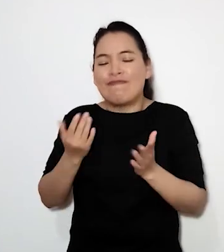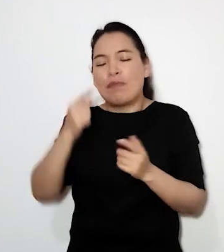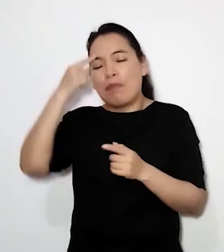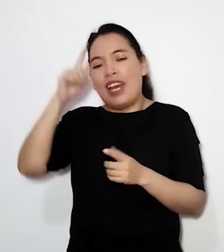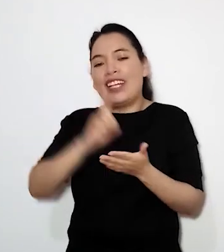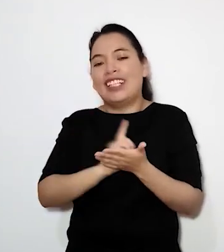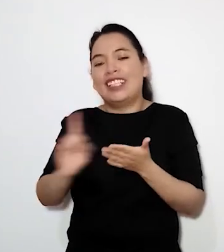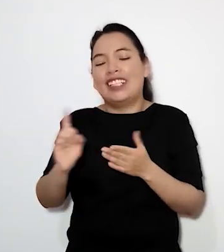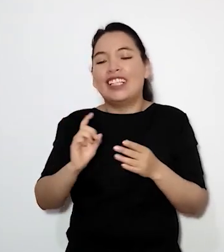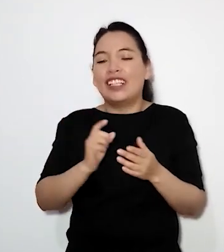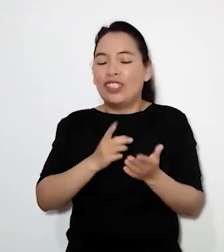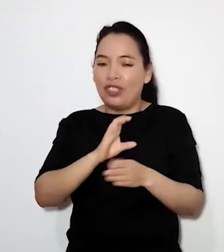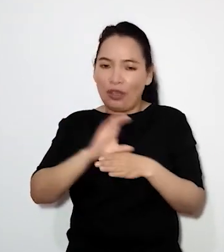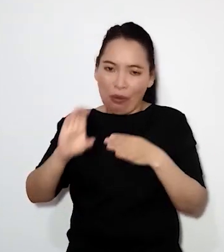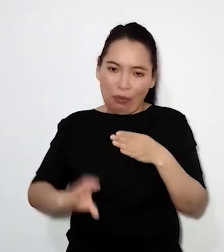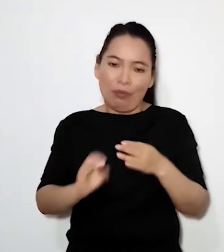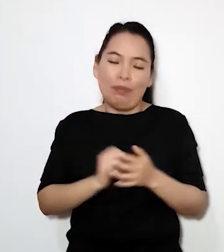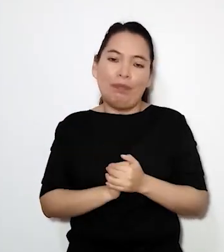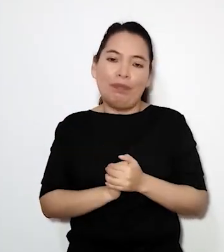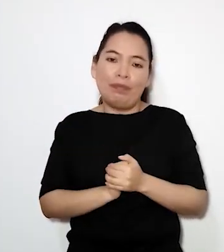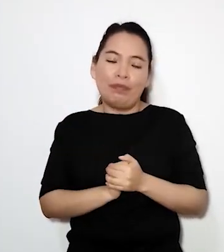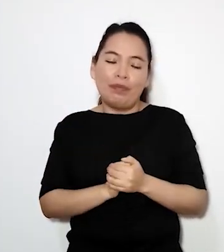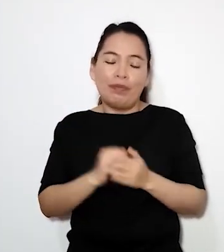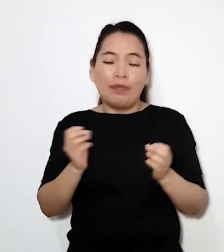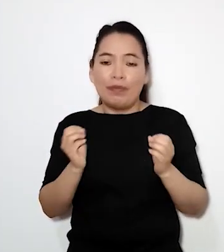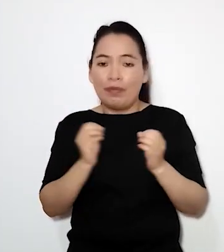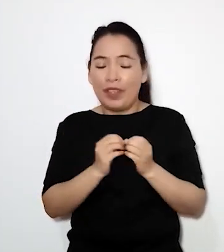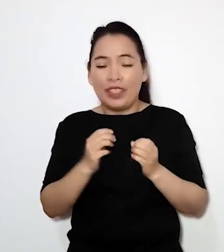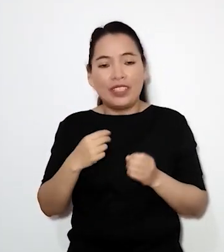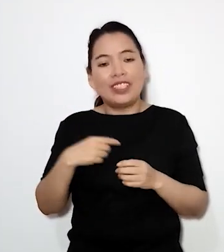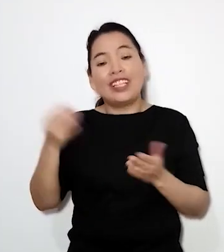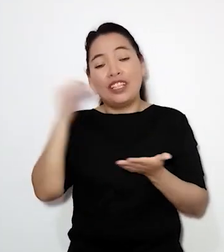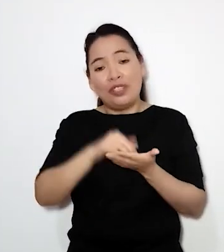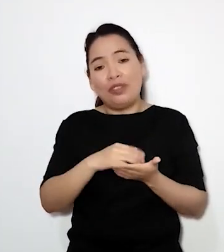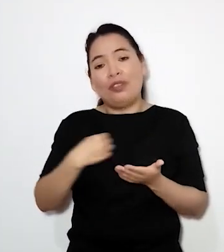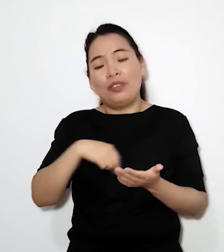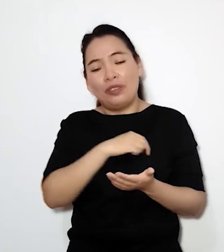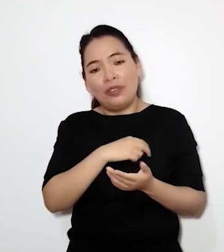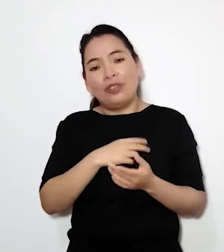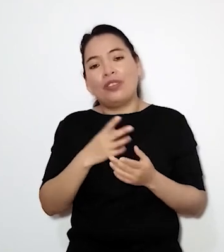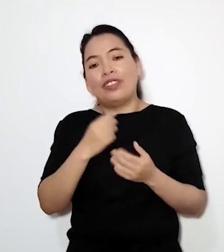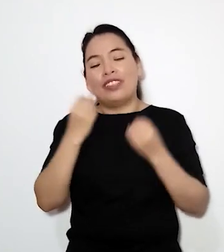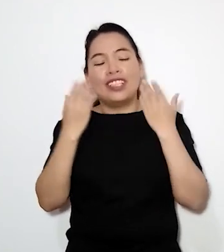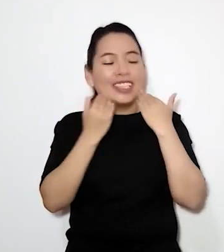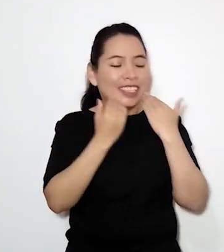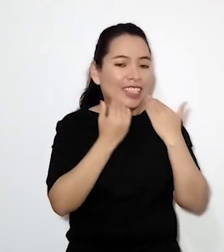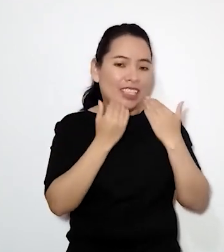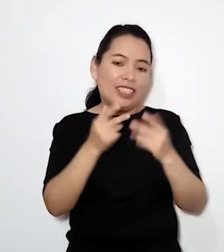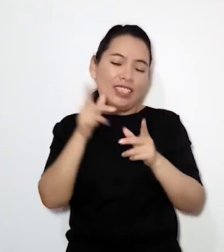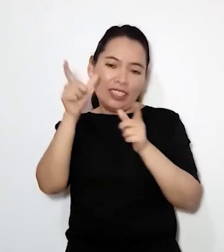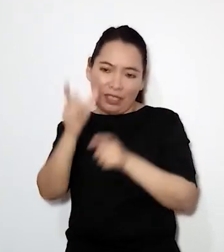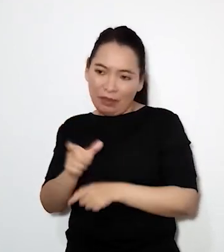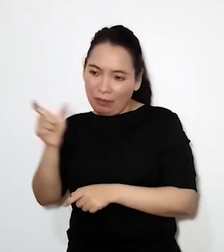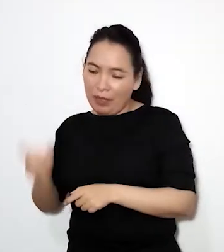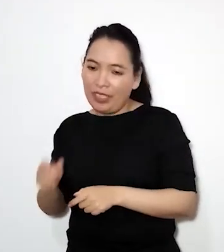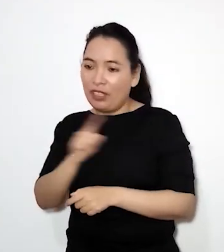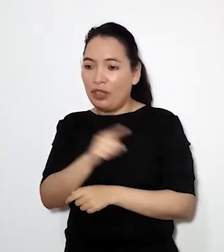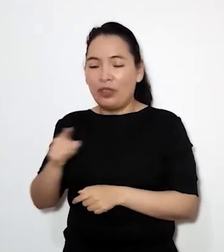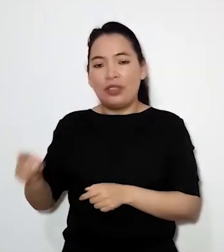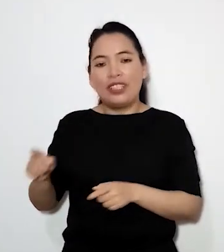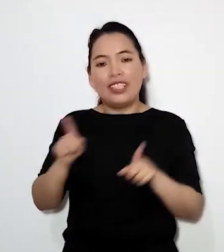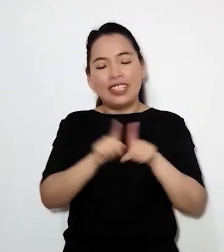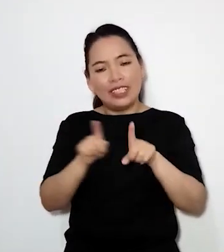Entonces, más una vez, en nombre de la CLADE, quisiera agradecer la presencia de cada uno de ustedes y también de cada uno y de